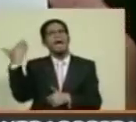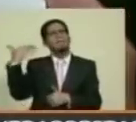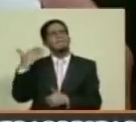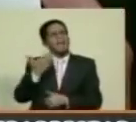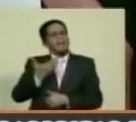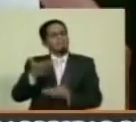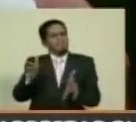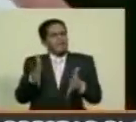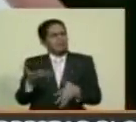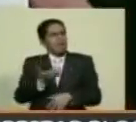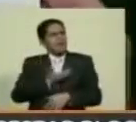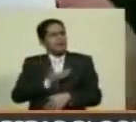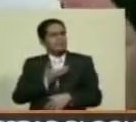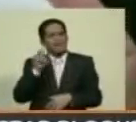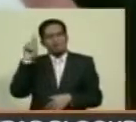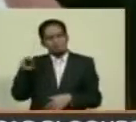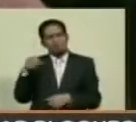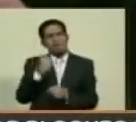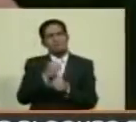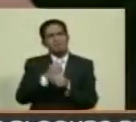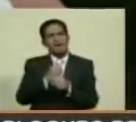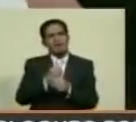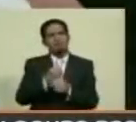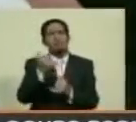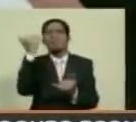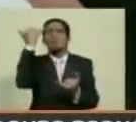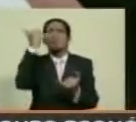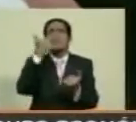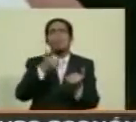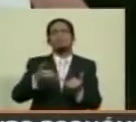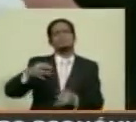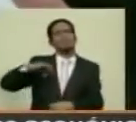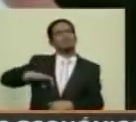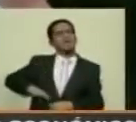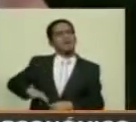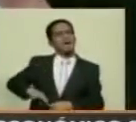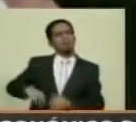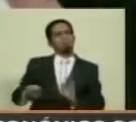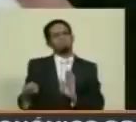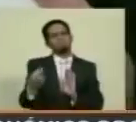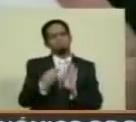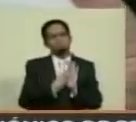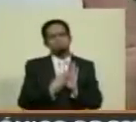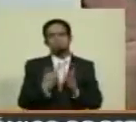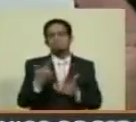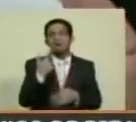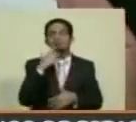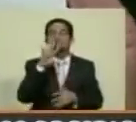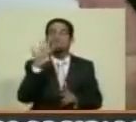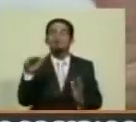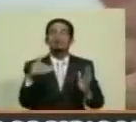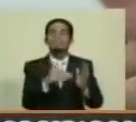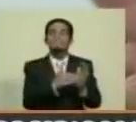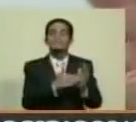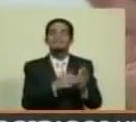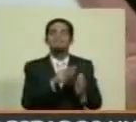Y el último salario que devengó fue de 4.300 bolívares